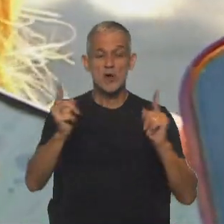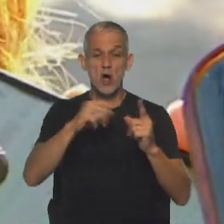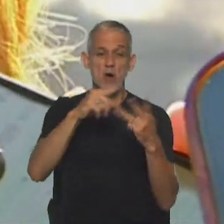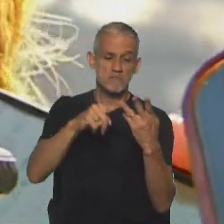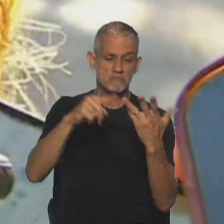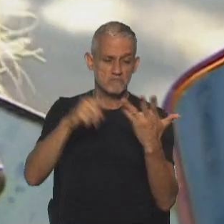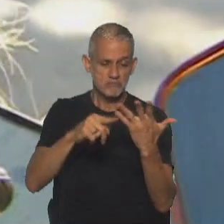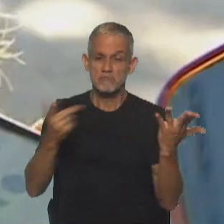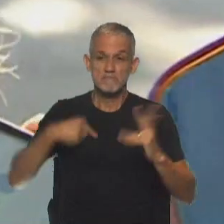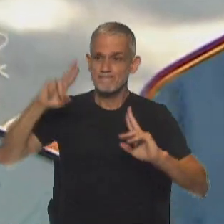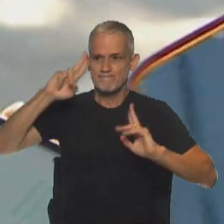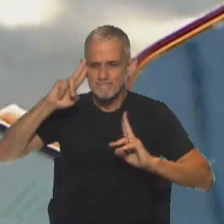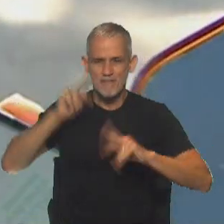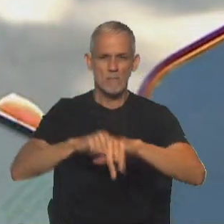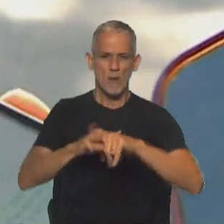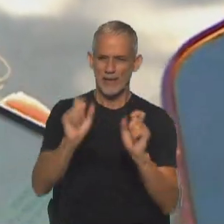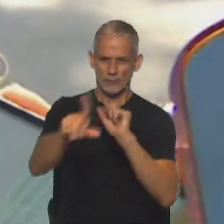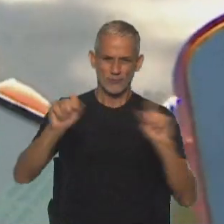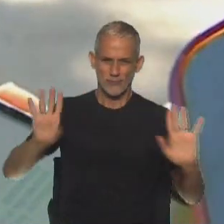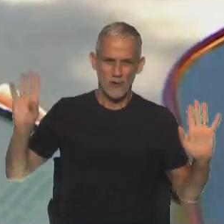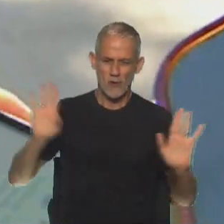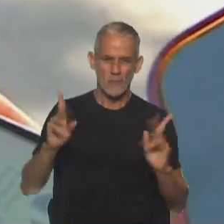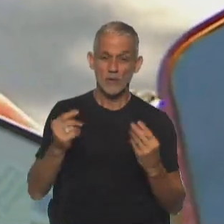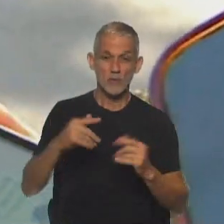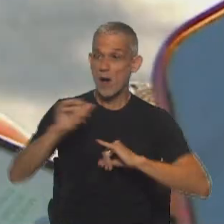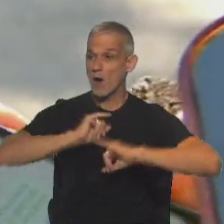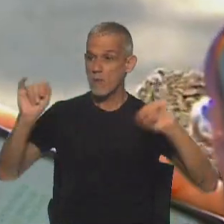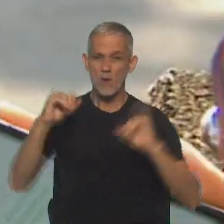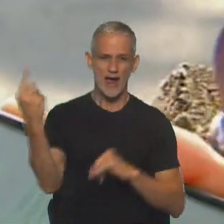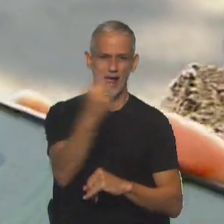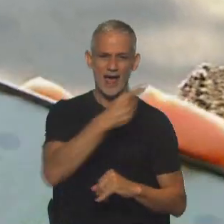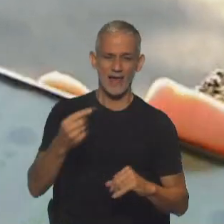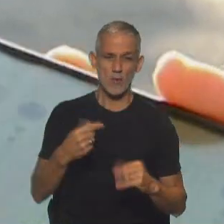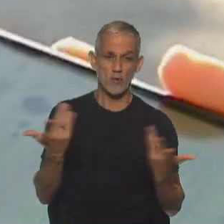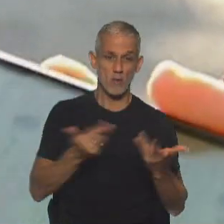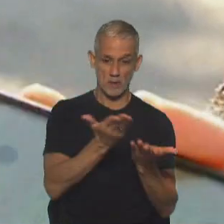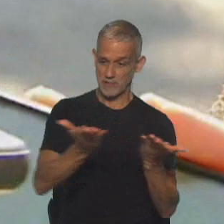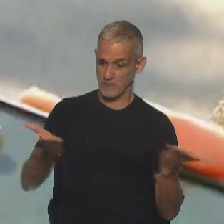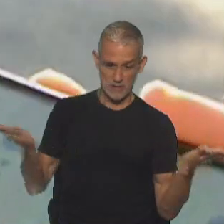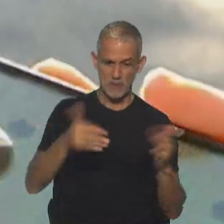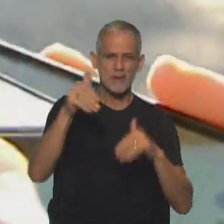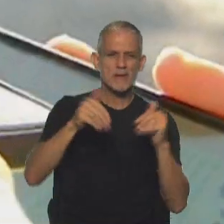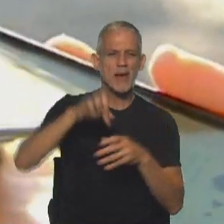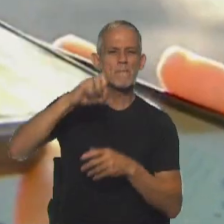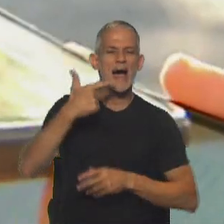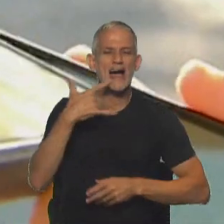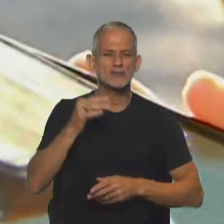lo cual somos respetuosas de que ese momento también será un ordenador de cómo y de qué manera se pueden dirimir las internas en una PASO.